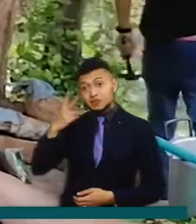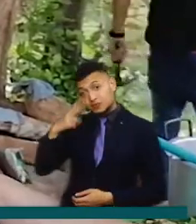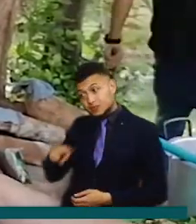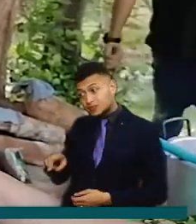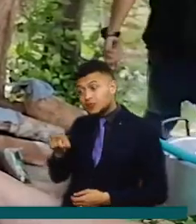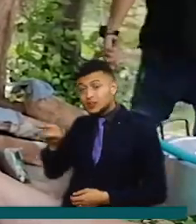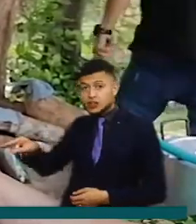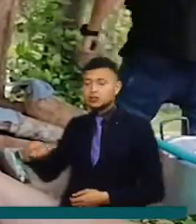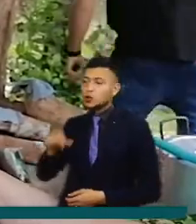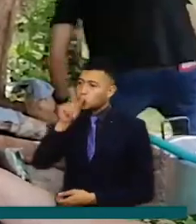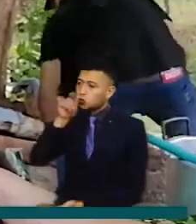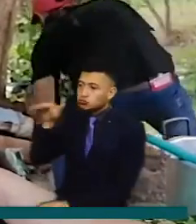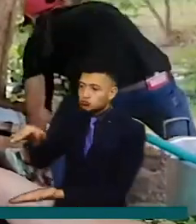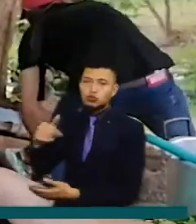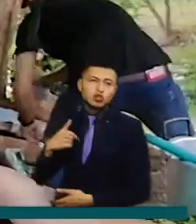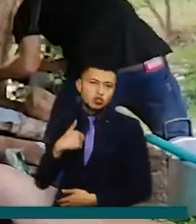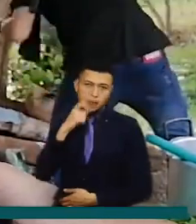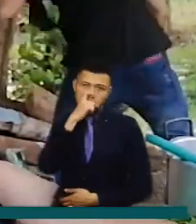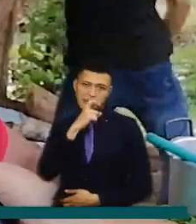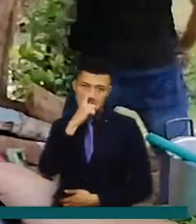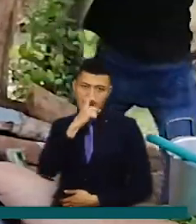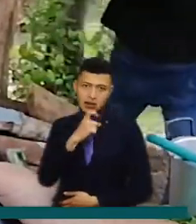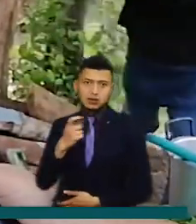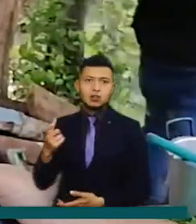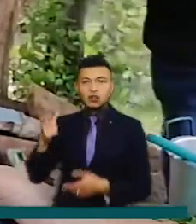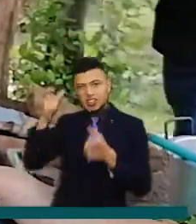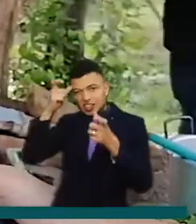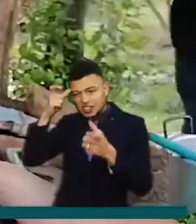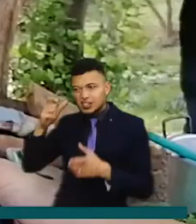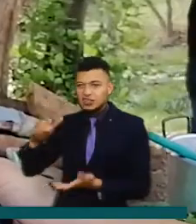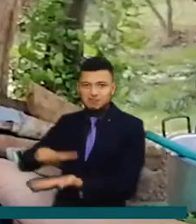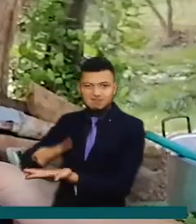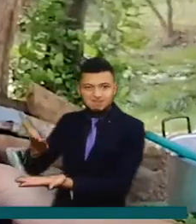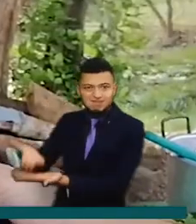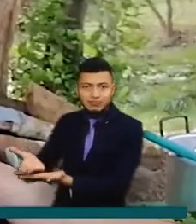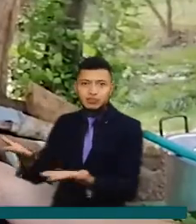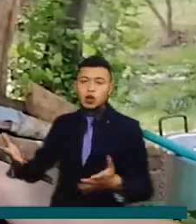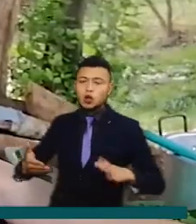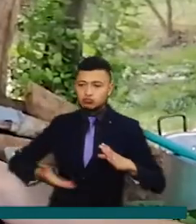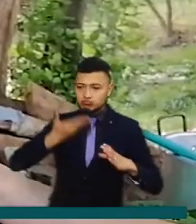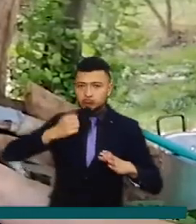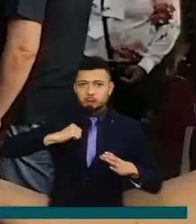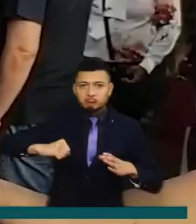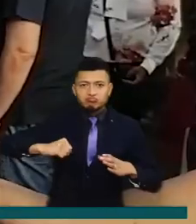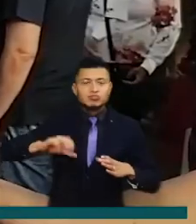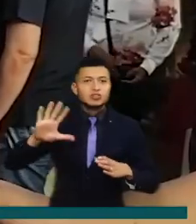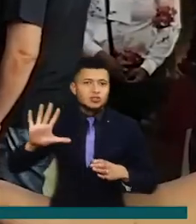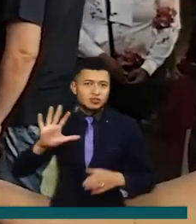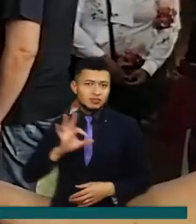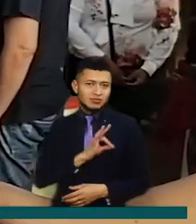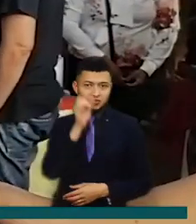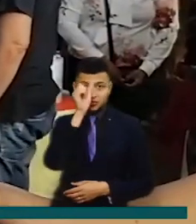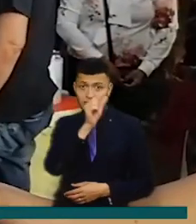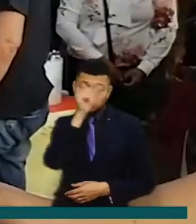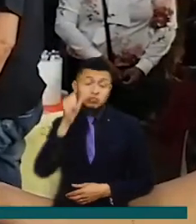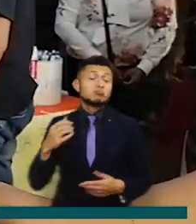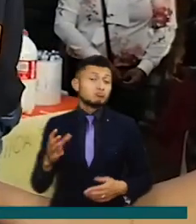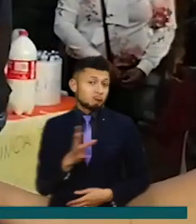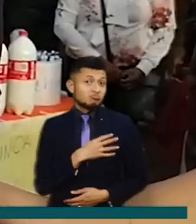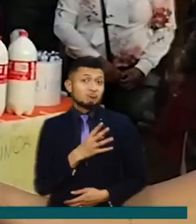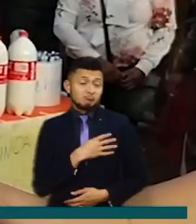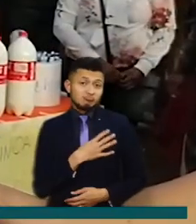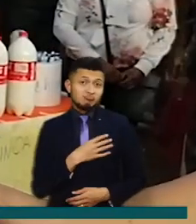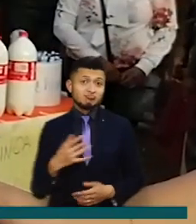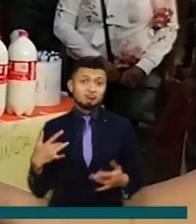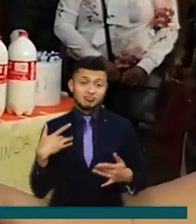pollos, yo marrano asado, que ganado asado, que el sancocho el fin de semana. Satisfactoriamente nos hemos sentido